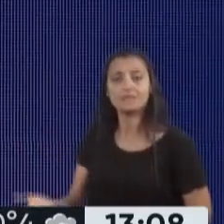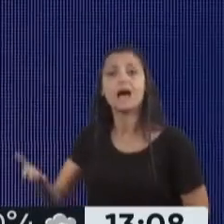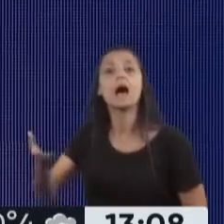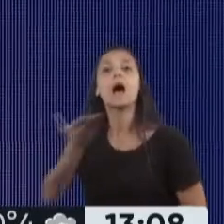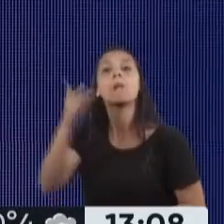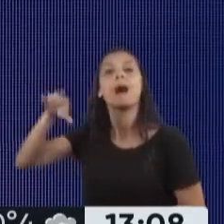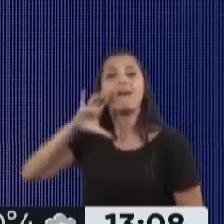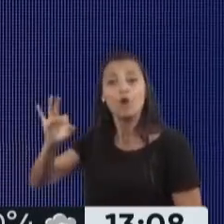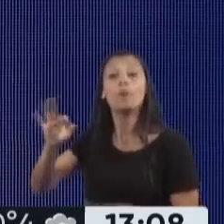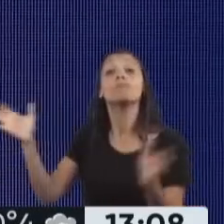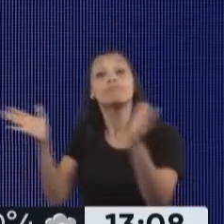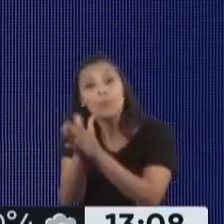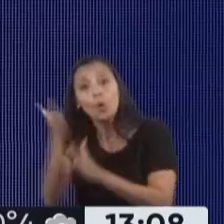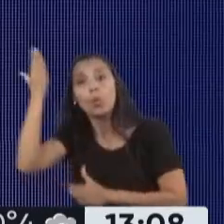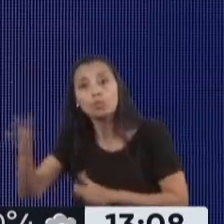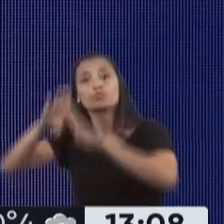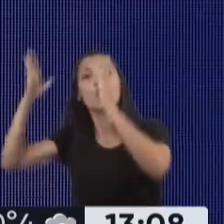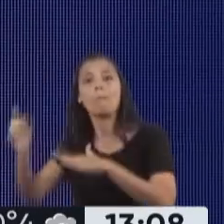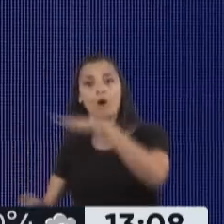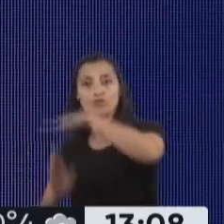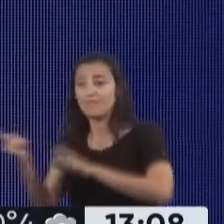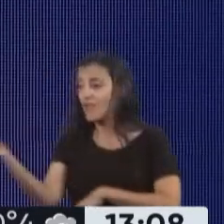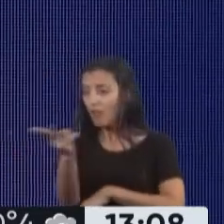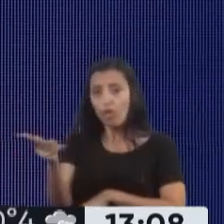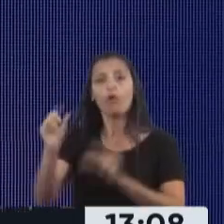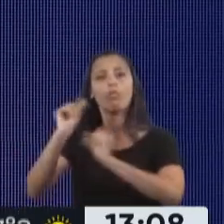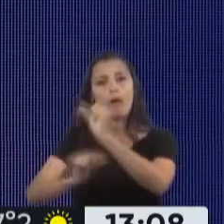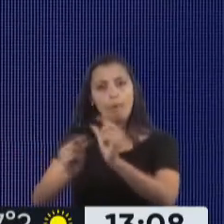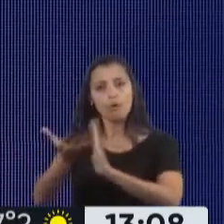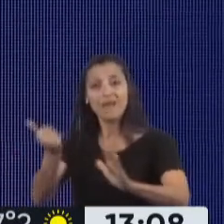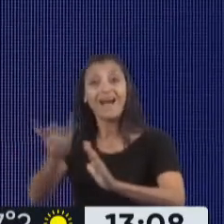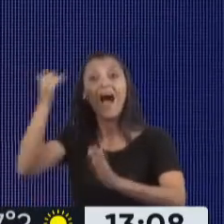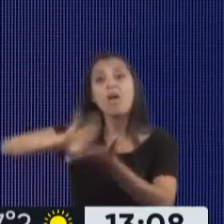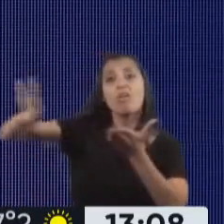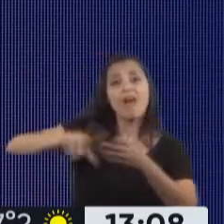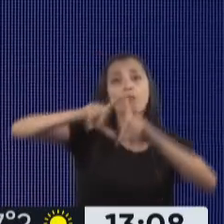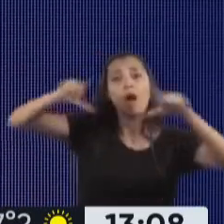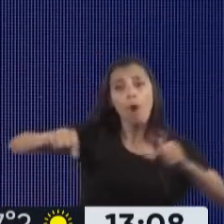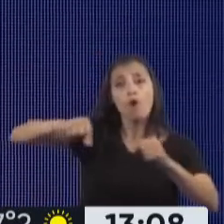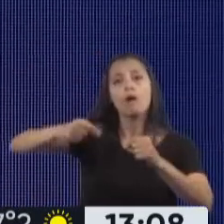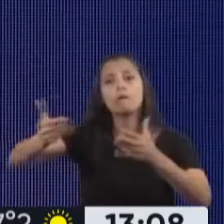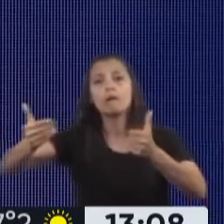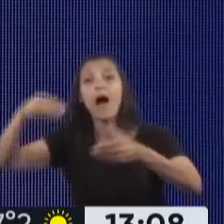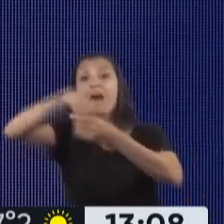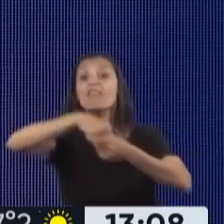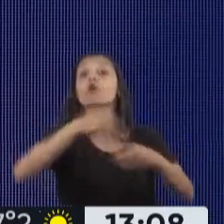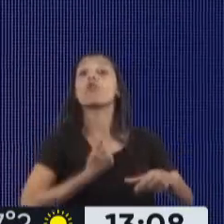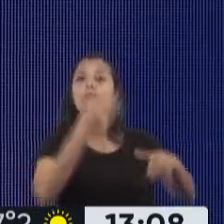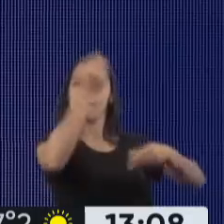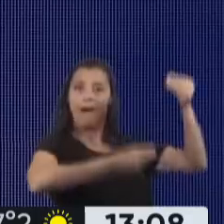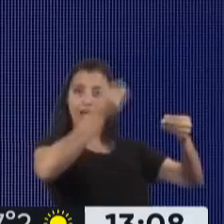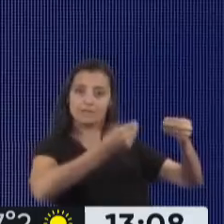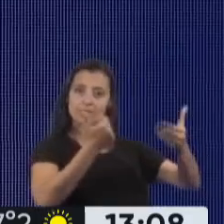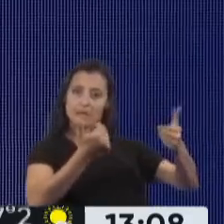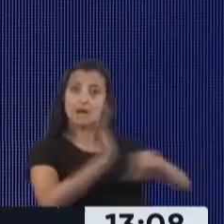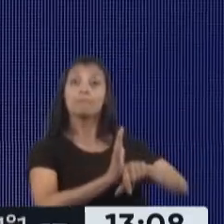en conjunción con el Banco Central, donde empezaron a quitar los pasivos remunerados del balance del Banco Central y empezó